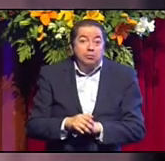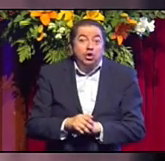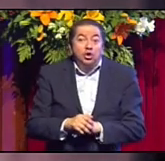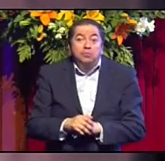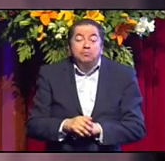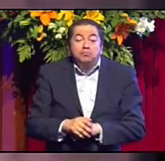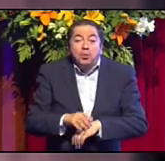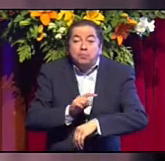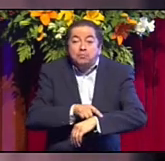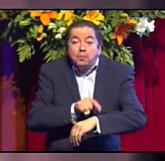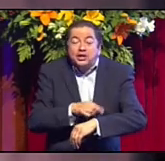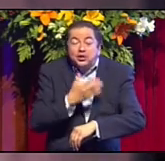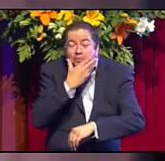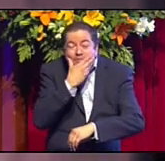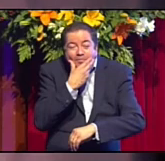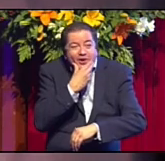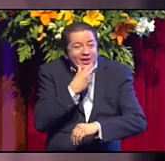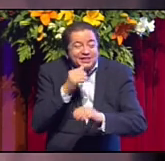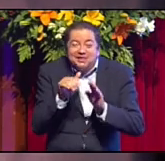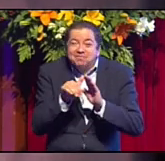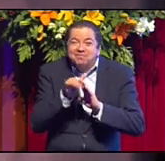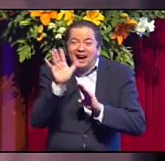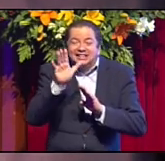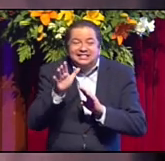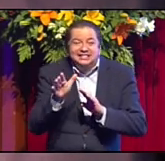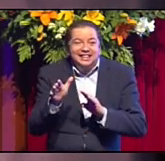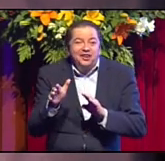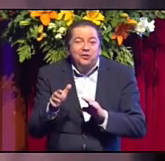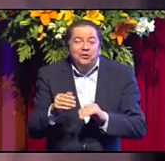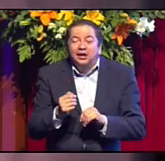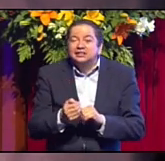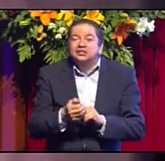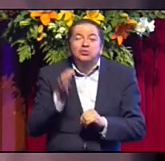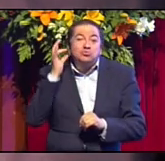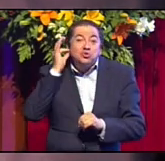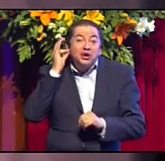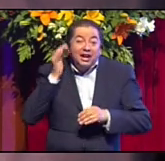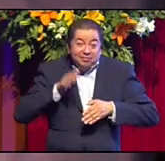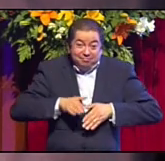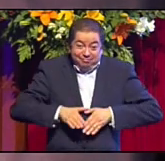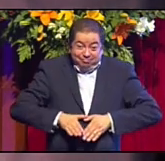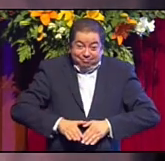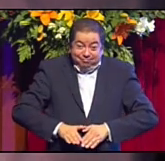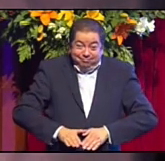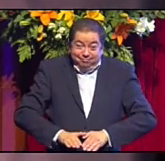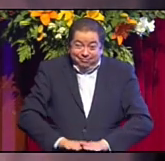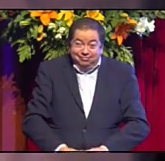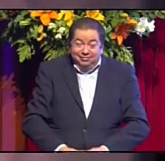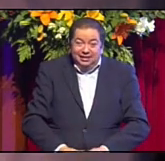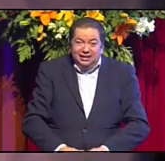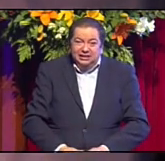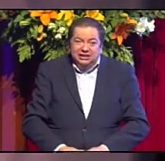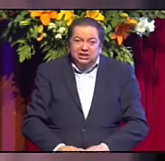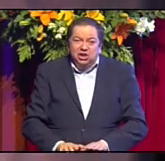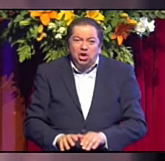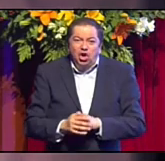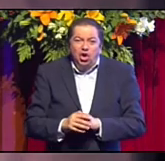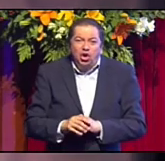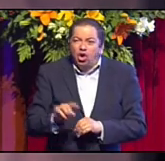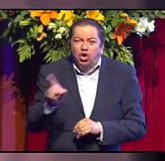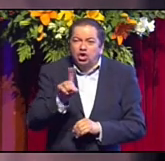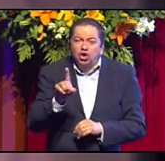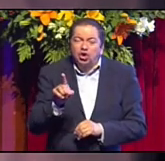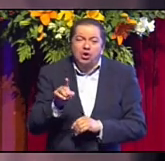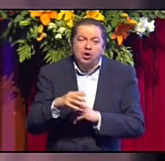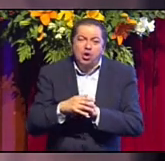más hermoso que se puede concebir en la vida, donde una mujer está dando a luz, está siendo reprimida o no está siendo bien